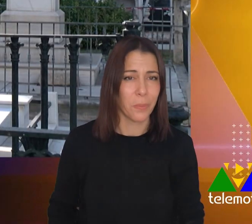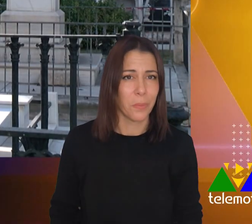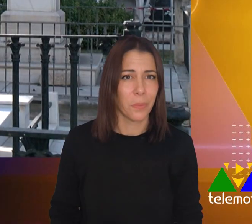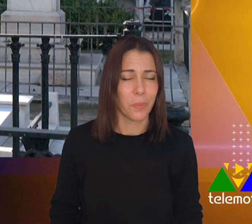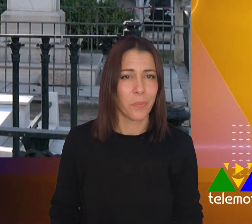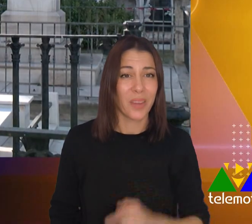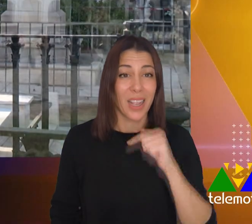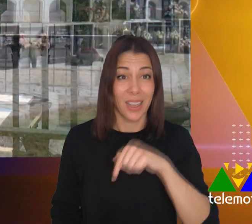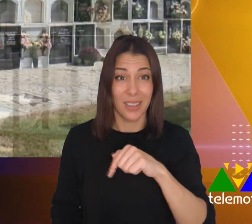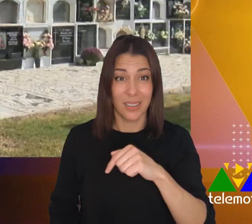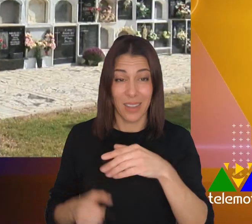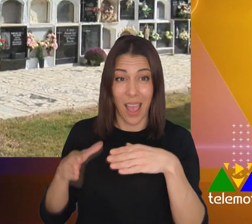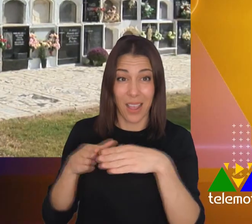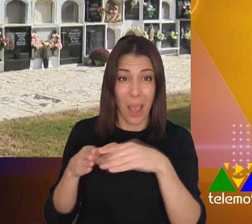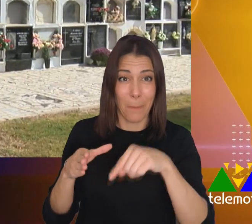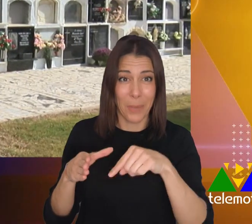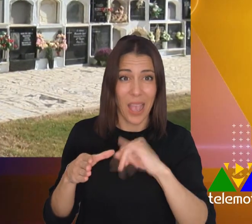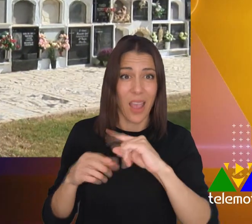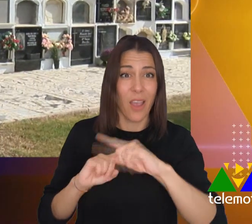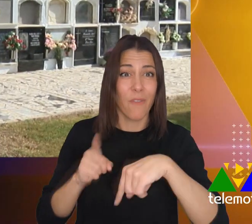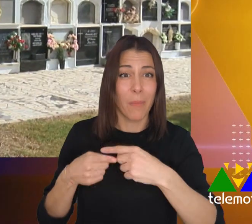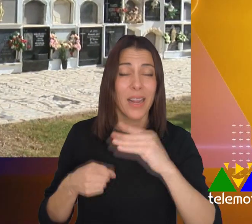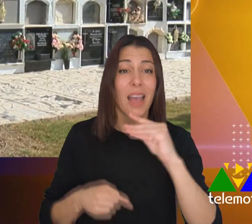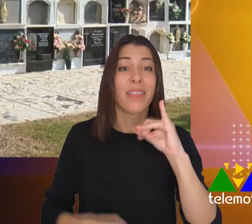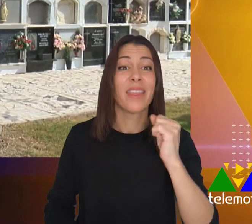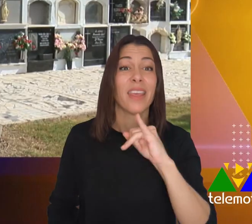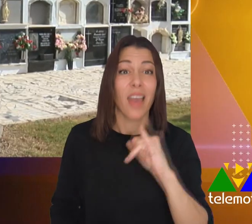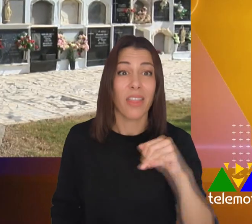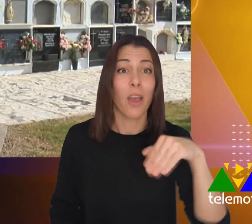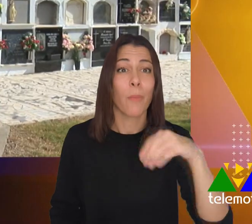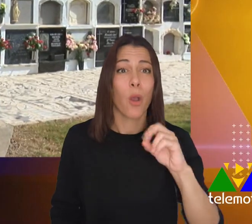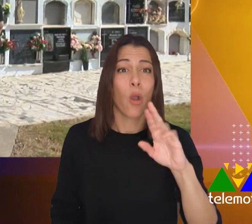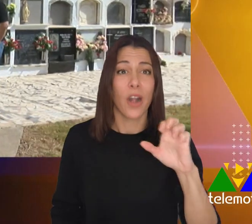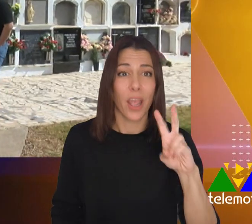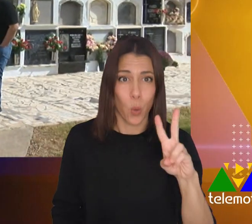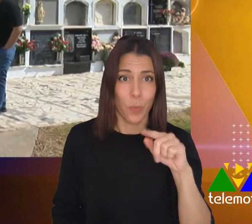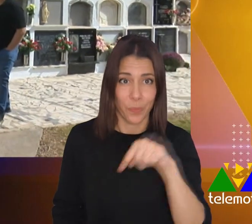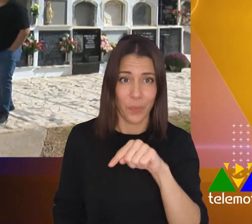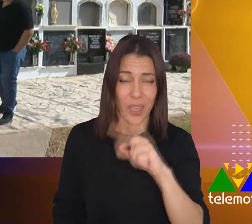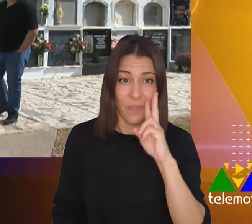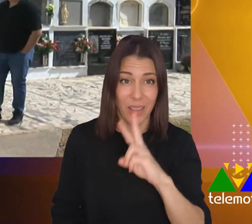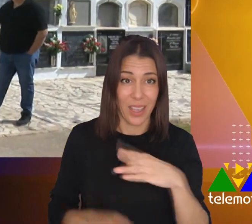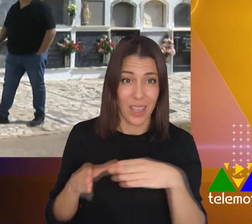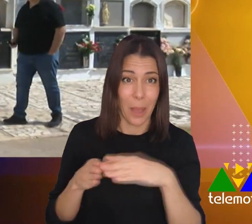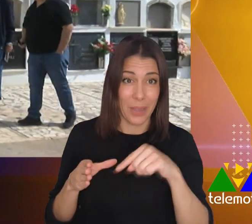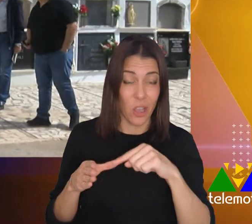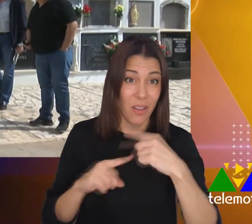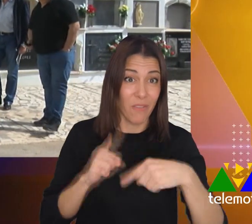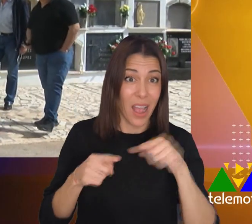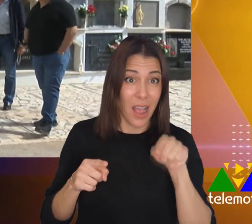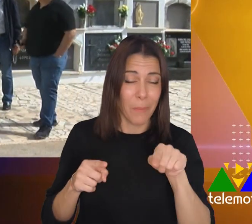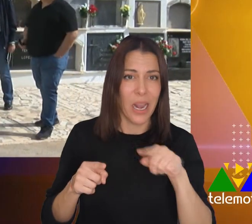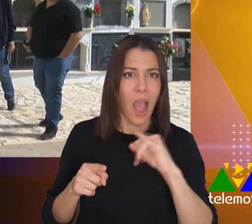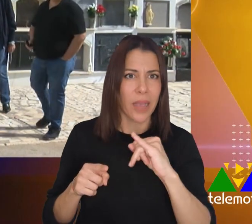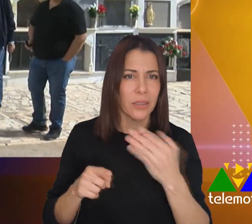En esta capilla está la familia Díaz Moreu. En esta capilla que tenemos aquí, la familia Díaz Moreu, aquí